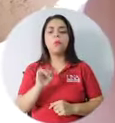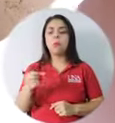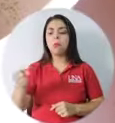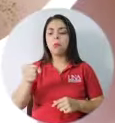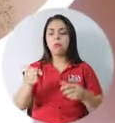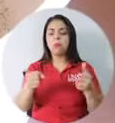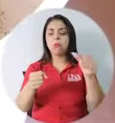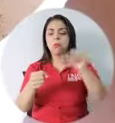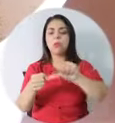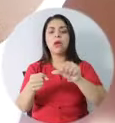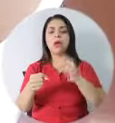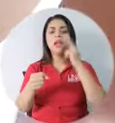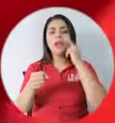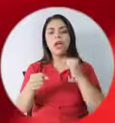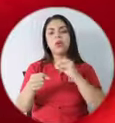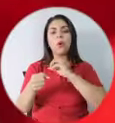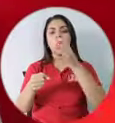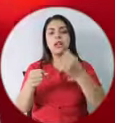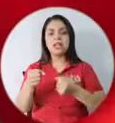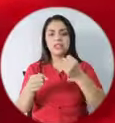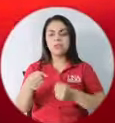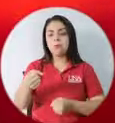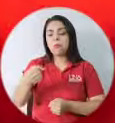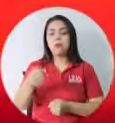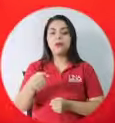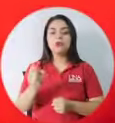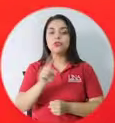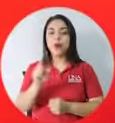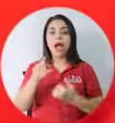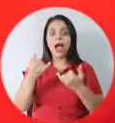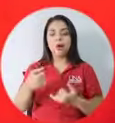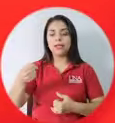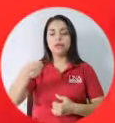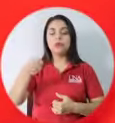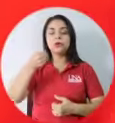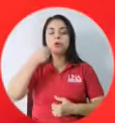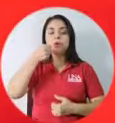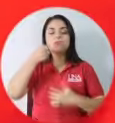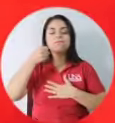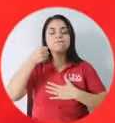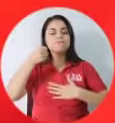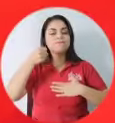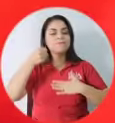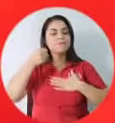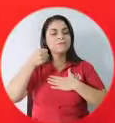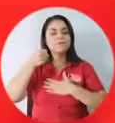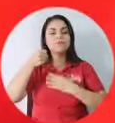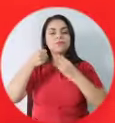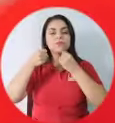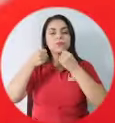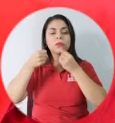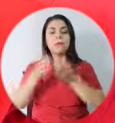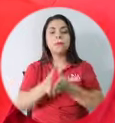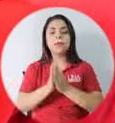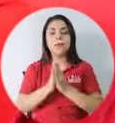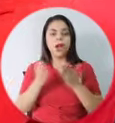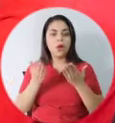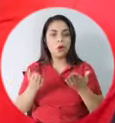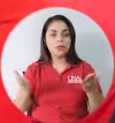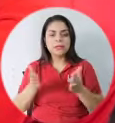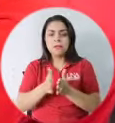la taza negra de café negro o café con leche, para convertirse en una taza placentera en donde el consumidor